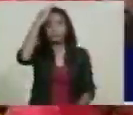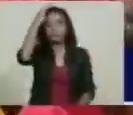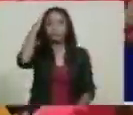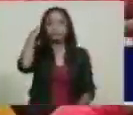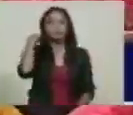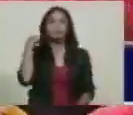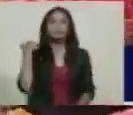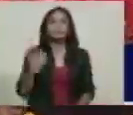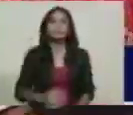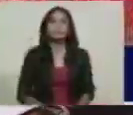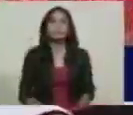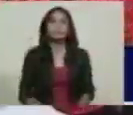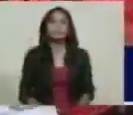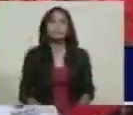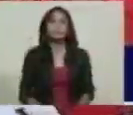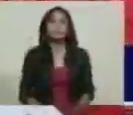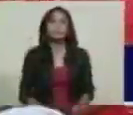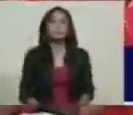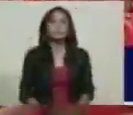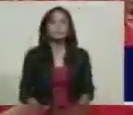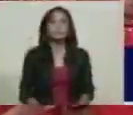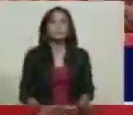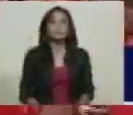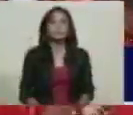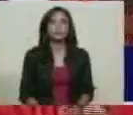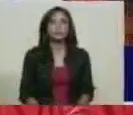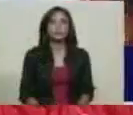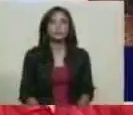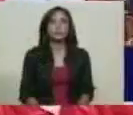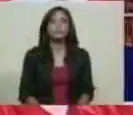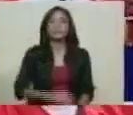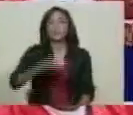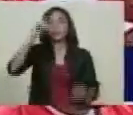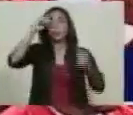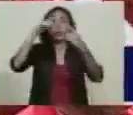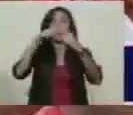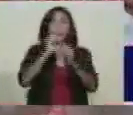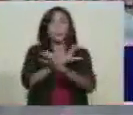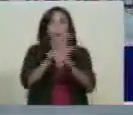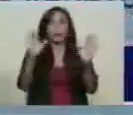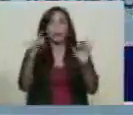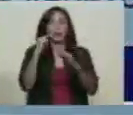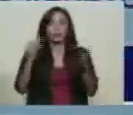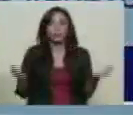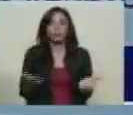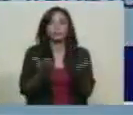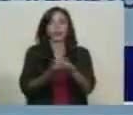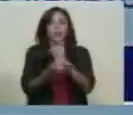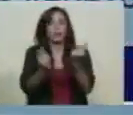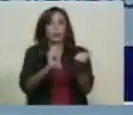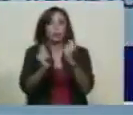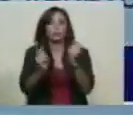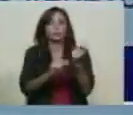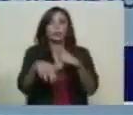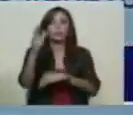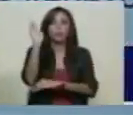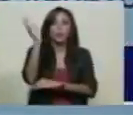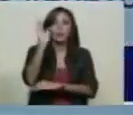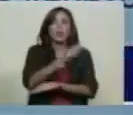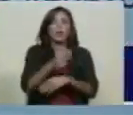Eso es una de las tareas que nos da esta plenaria, ¿no? Revisar todos los equipos políticos